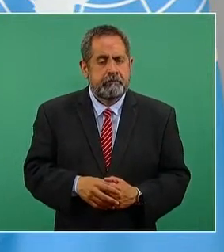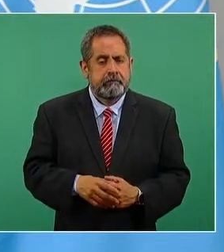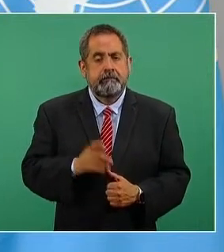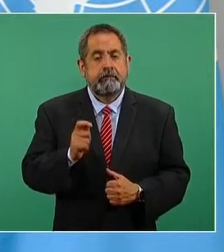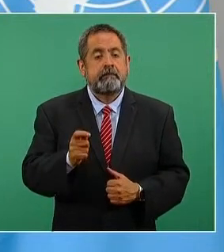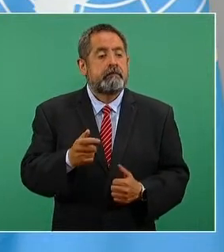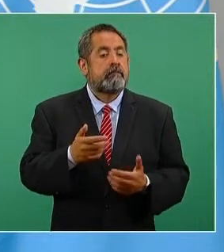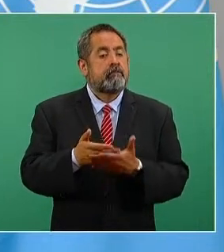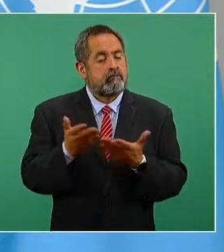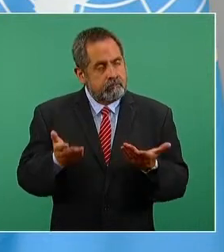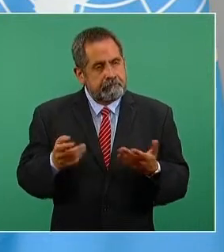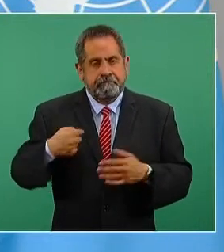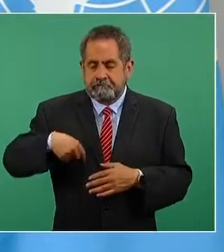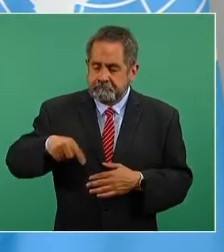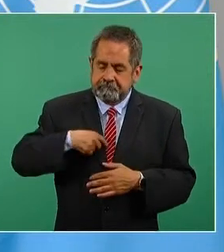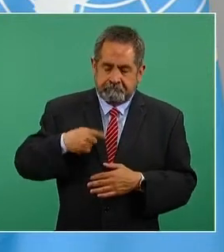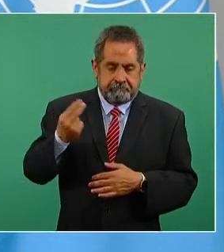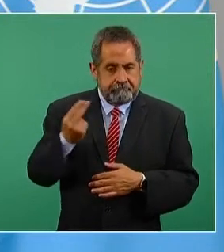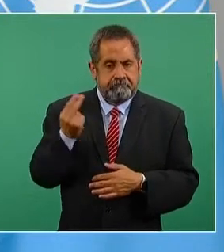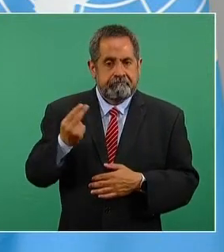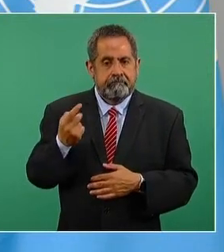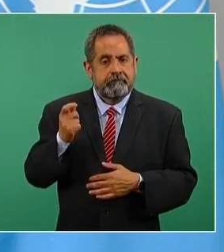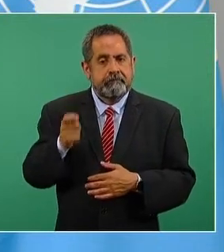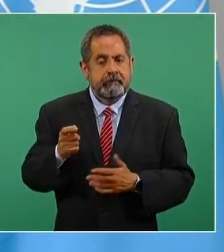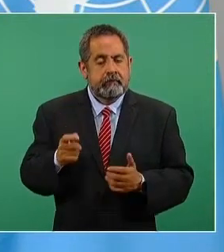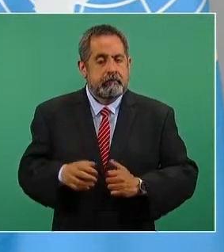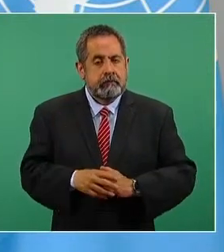Y ahora, pues, tenemos que